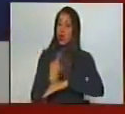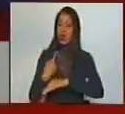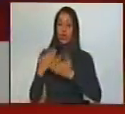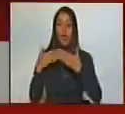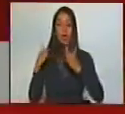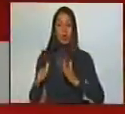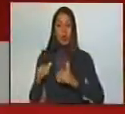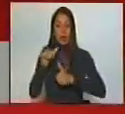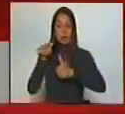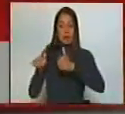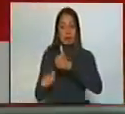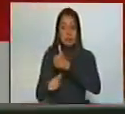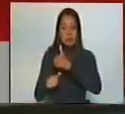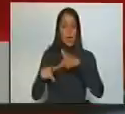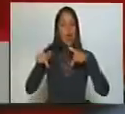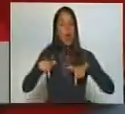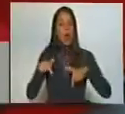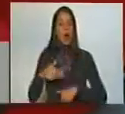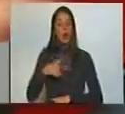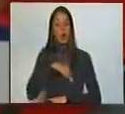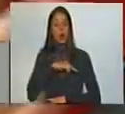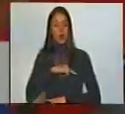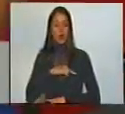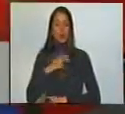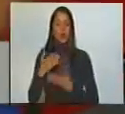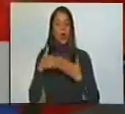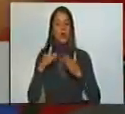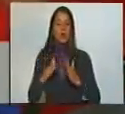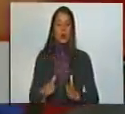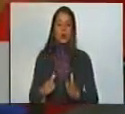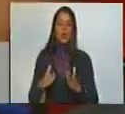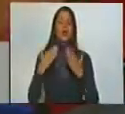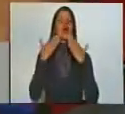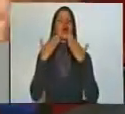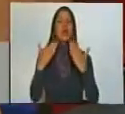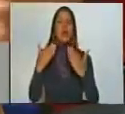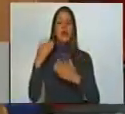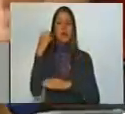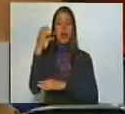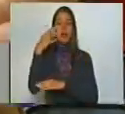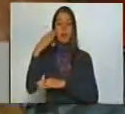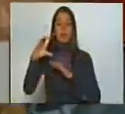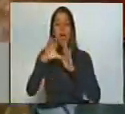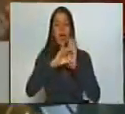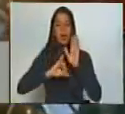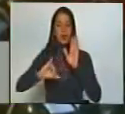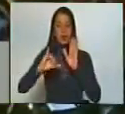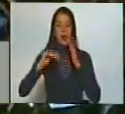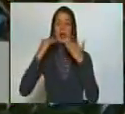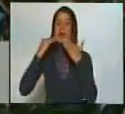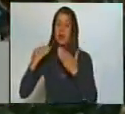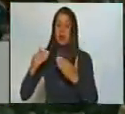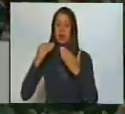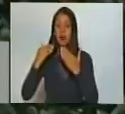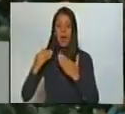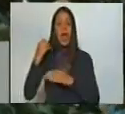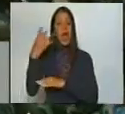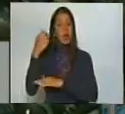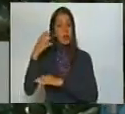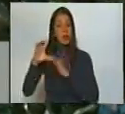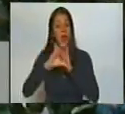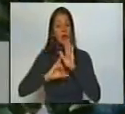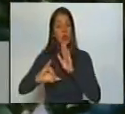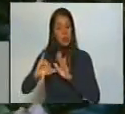que nunca, los estudiantes le damos las gracias a la Asamblea Nacional Constituyente por mantener y garantizar la